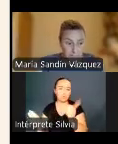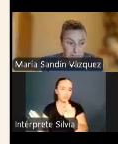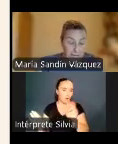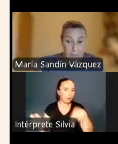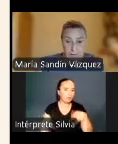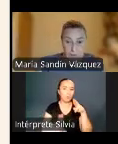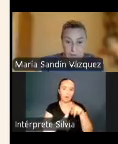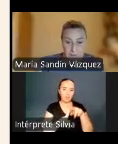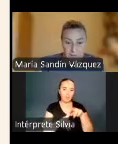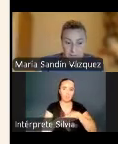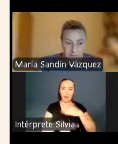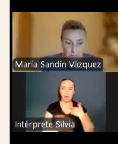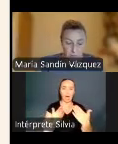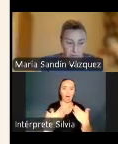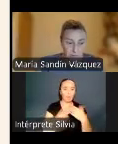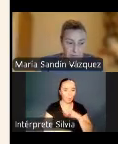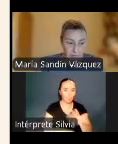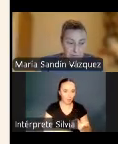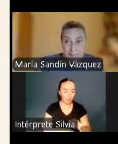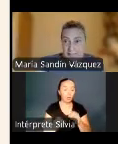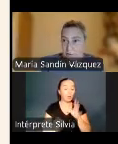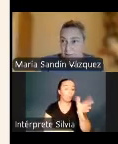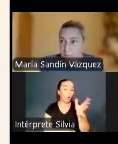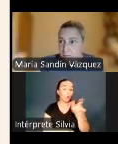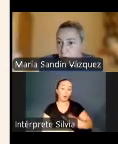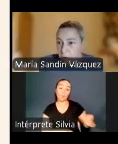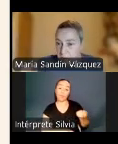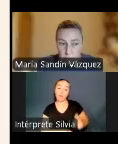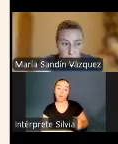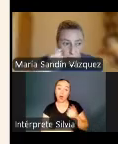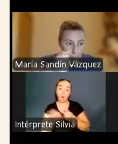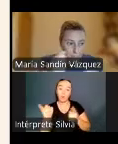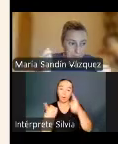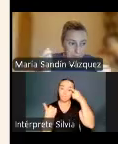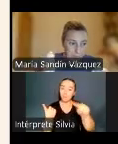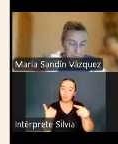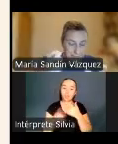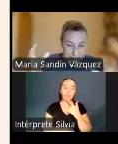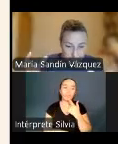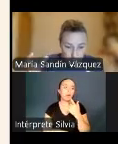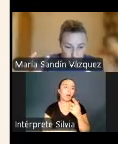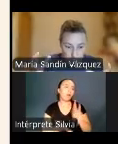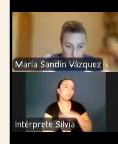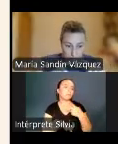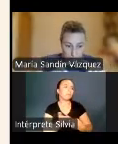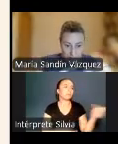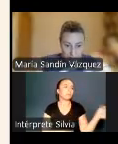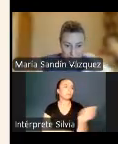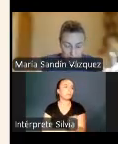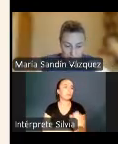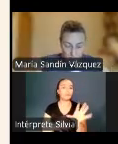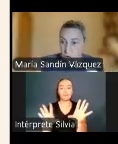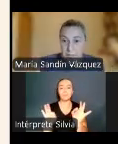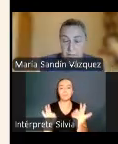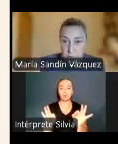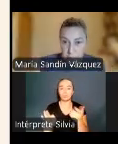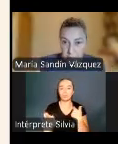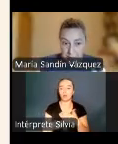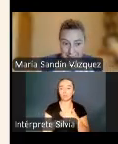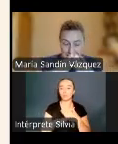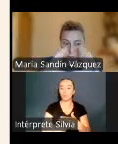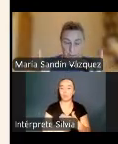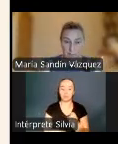hablar. Hay profesionales que son conscientes que no es coger un traductor meramente 10 minutos, no